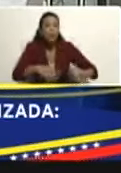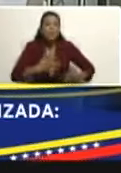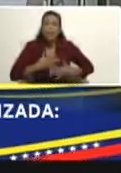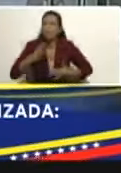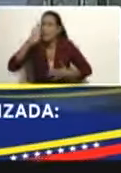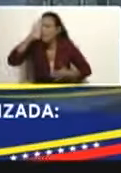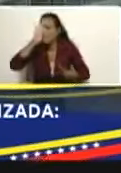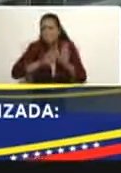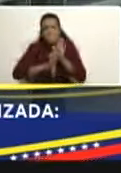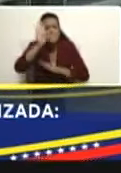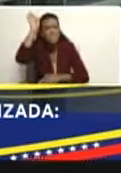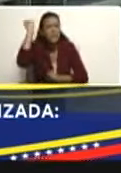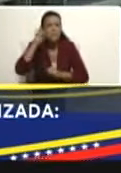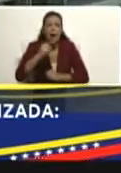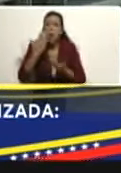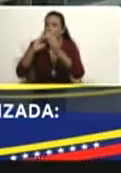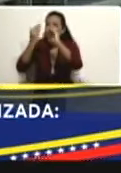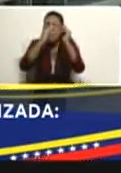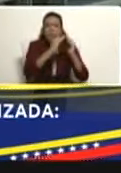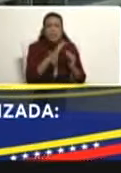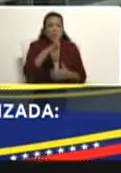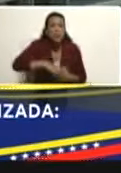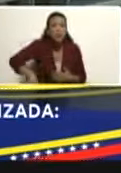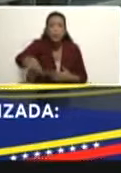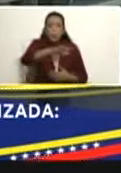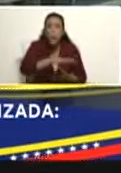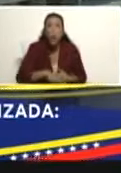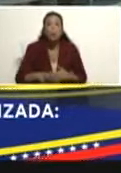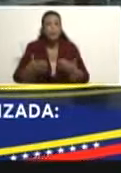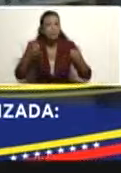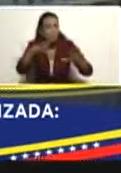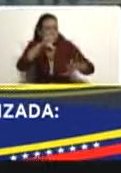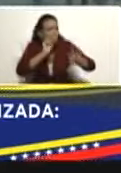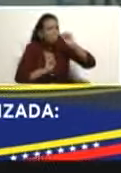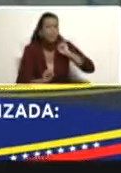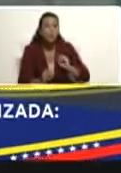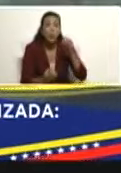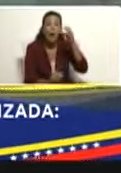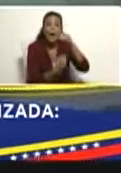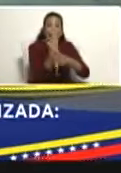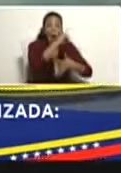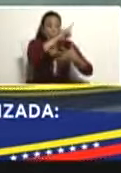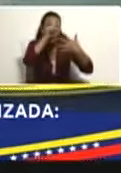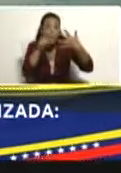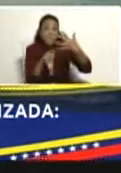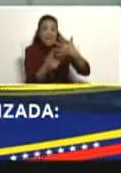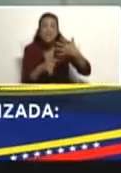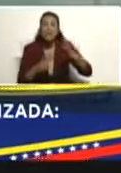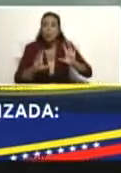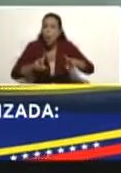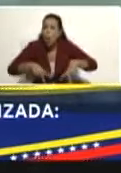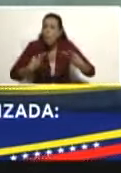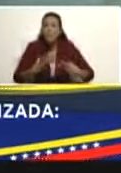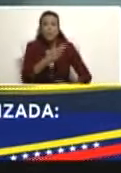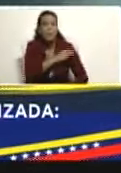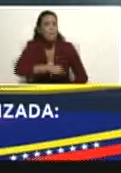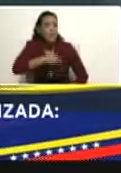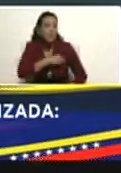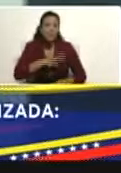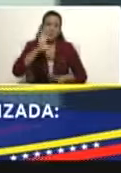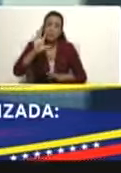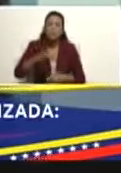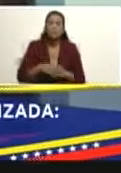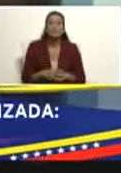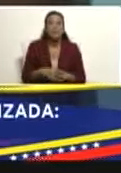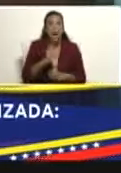sus profesores, su comunidad educativa universitaria, de formar parte de uno de estos vértices importantes que usted ha hecho mención y que